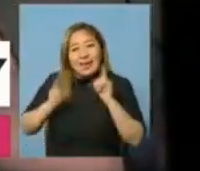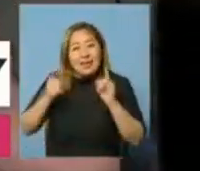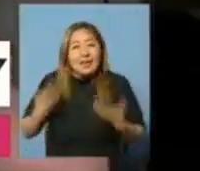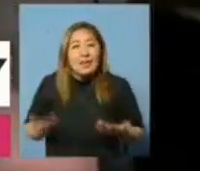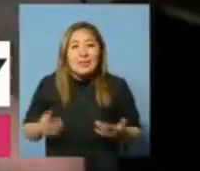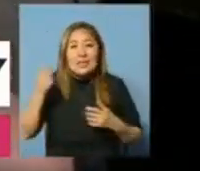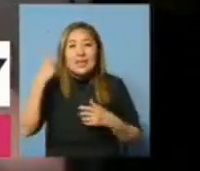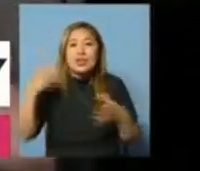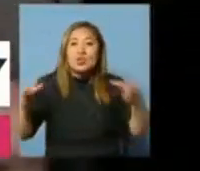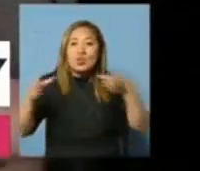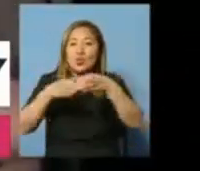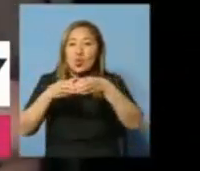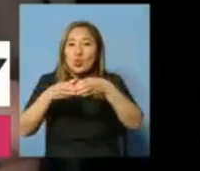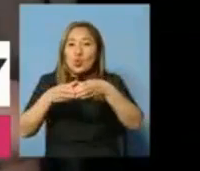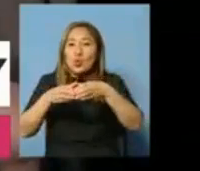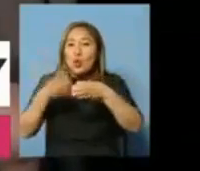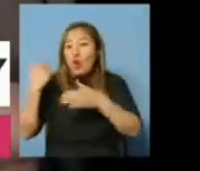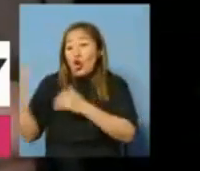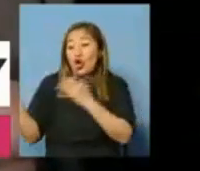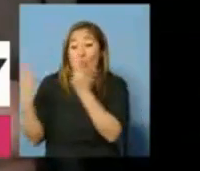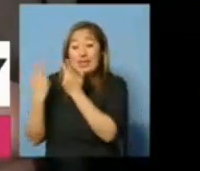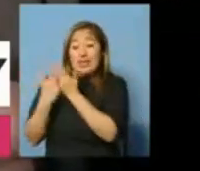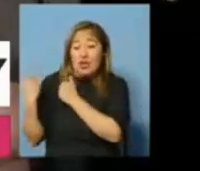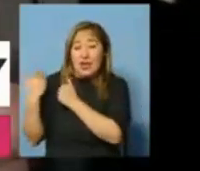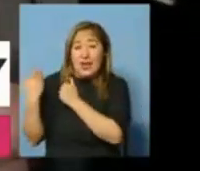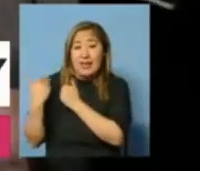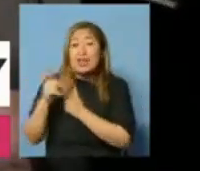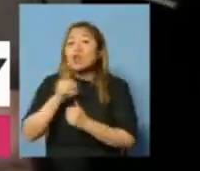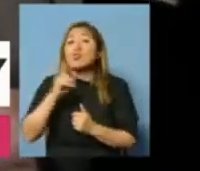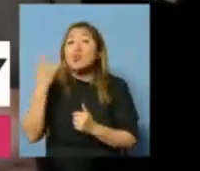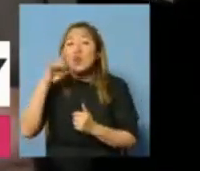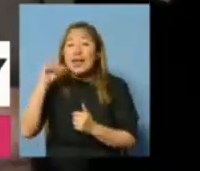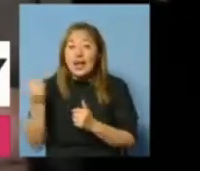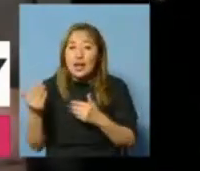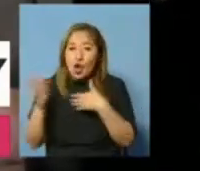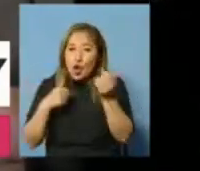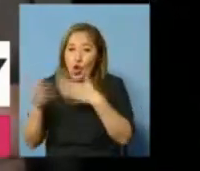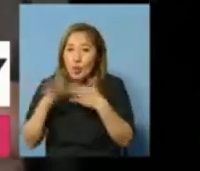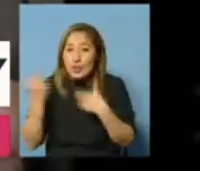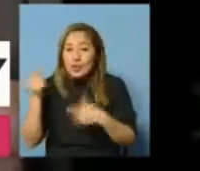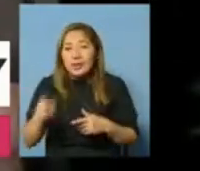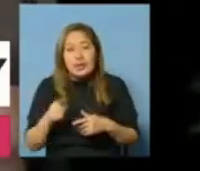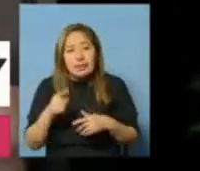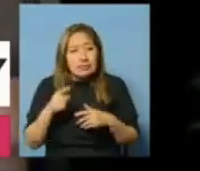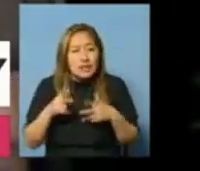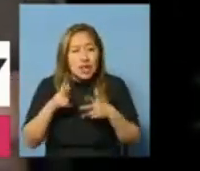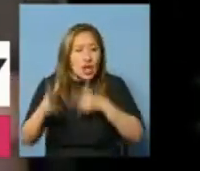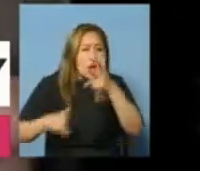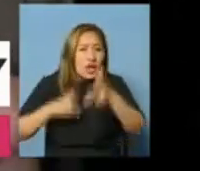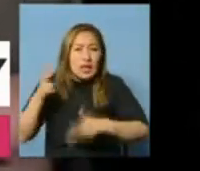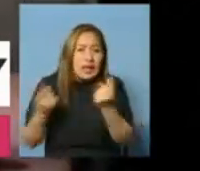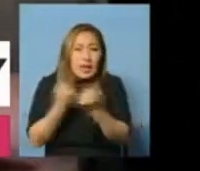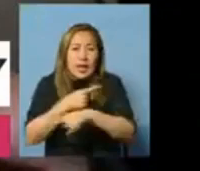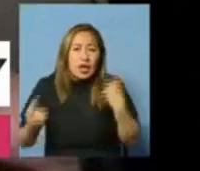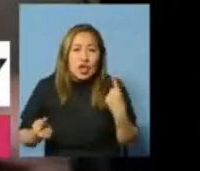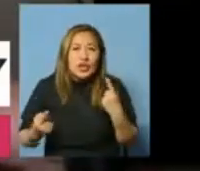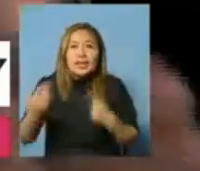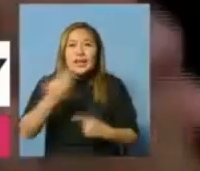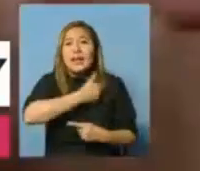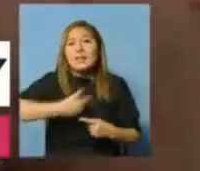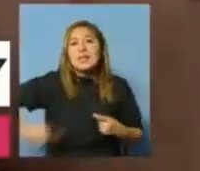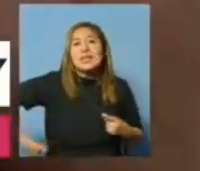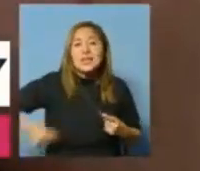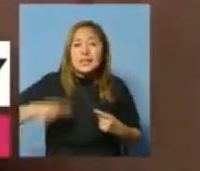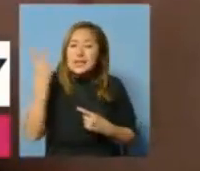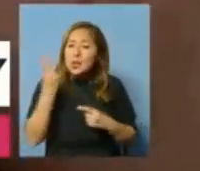hecho de que seamos un gabinete, recién venía contándole a Tulia en el auto, a la primera dama, venía contándole las cosas que ha hecho la vicepresidencia,